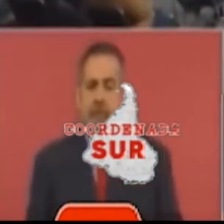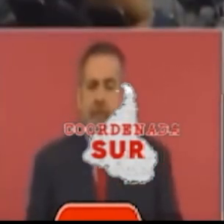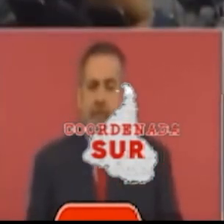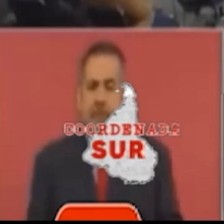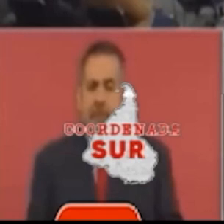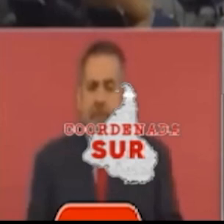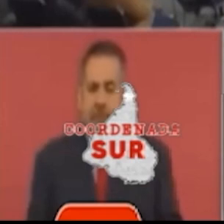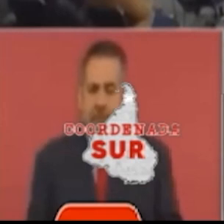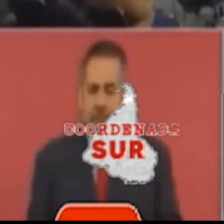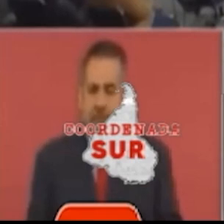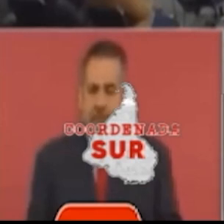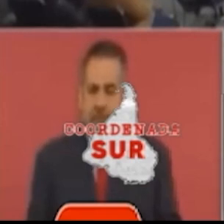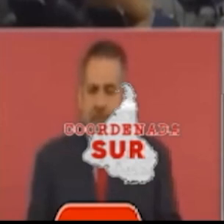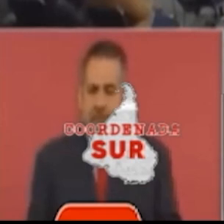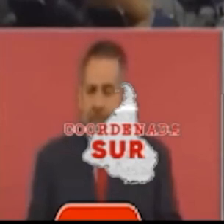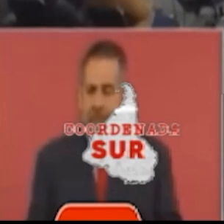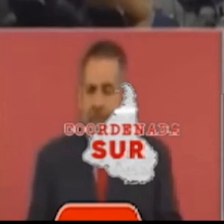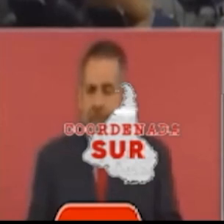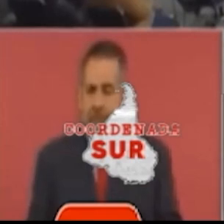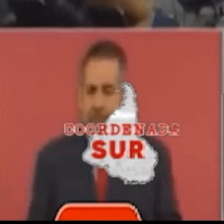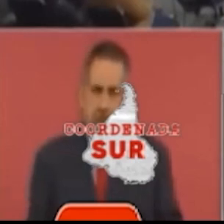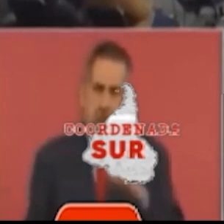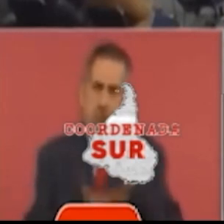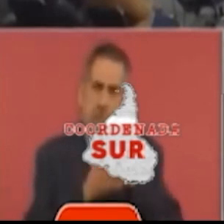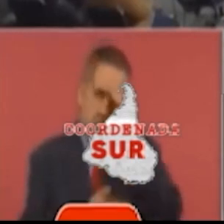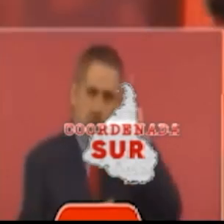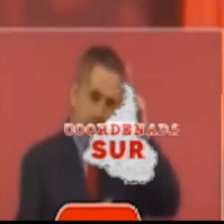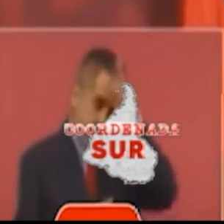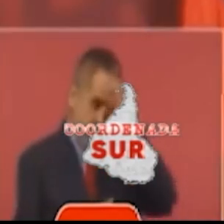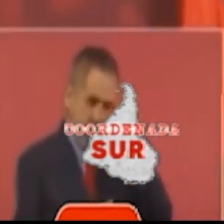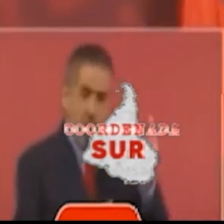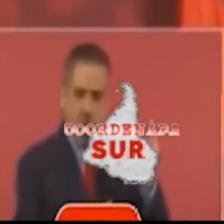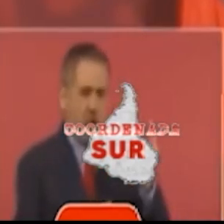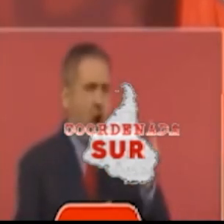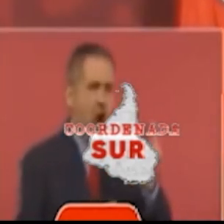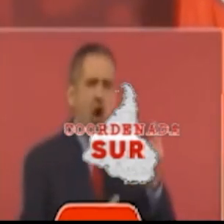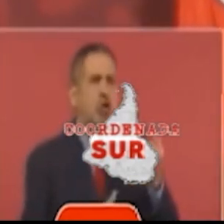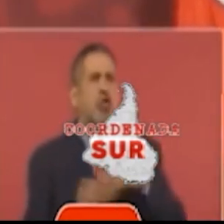No solo estoy pensando en Perú, no, en general.